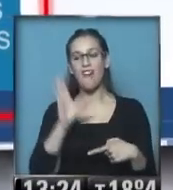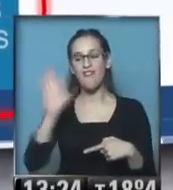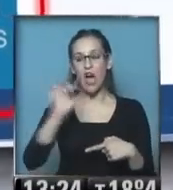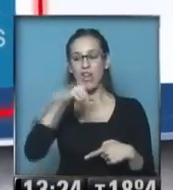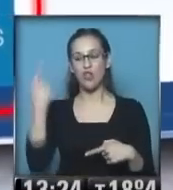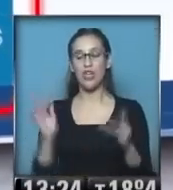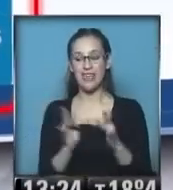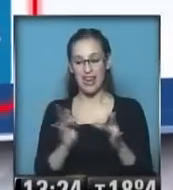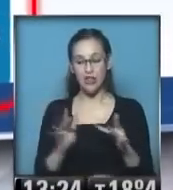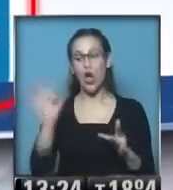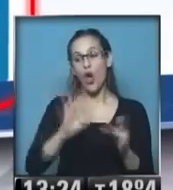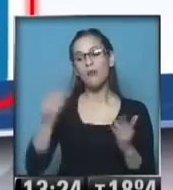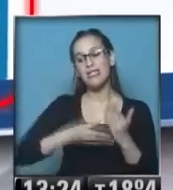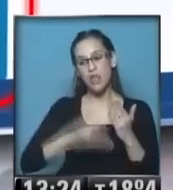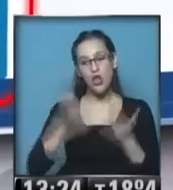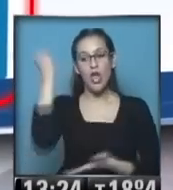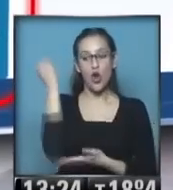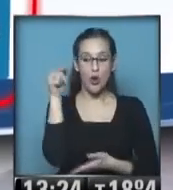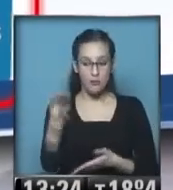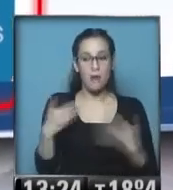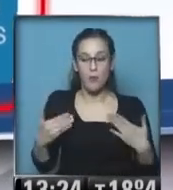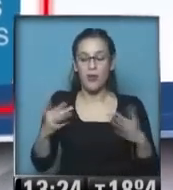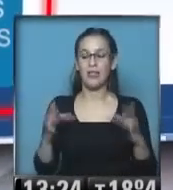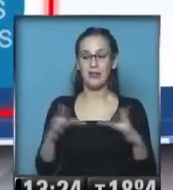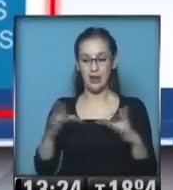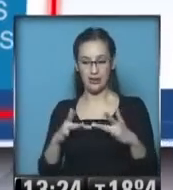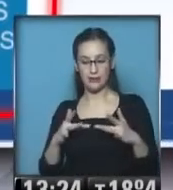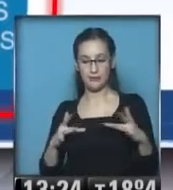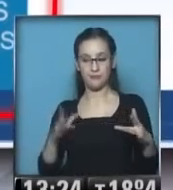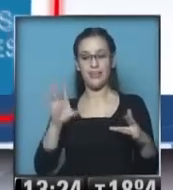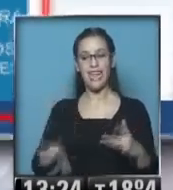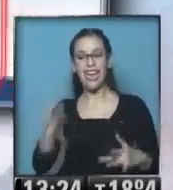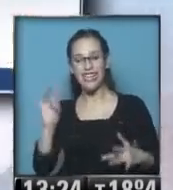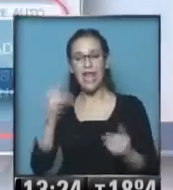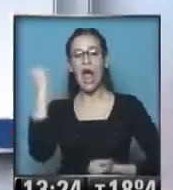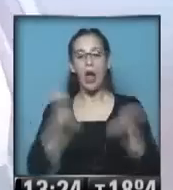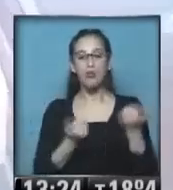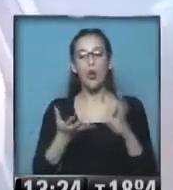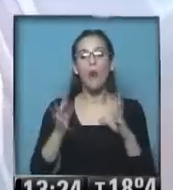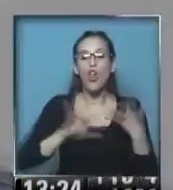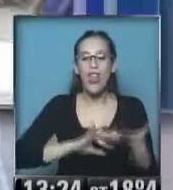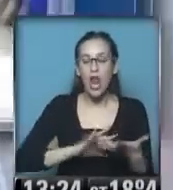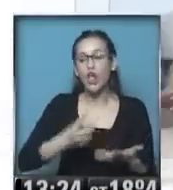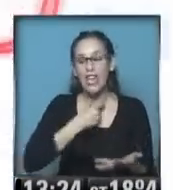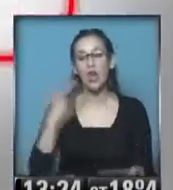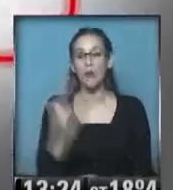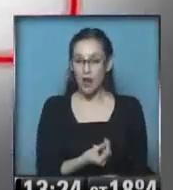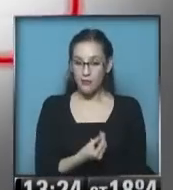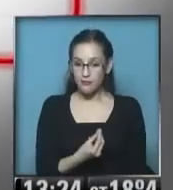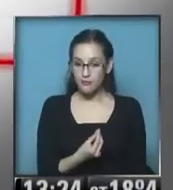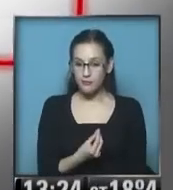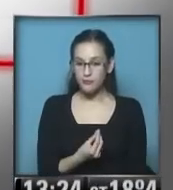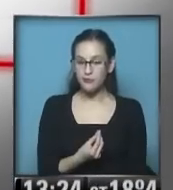del Ministerio de economía es decir la secretaría de comercio selecciona el modelo de auto que está interesado en adquirir y